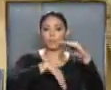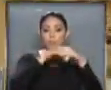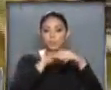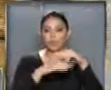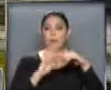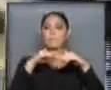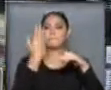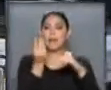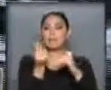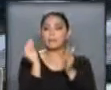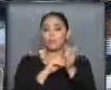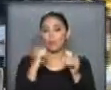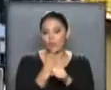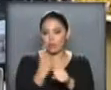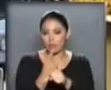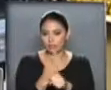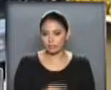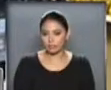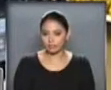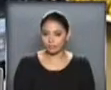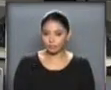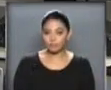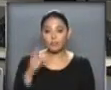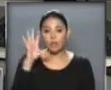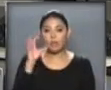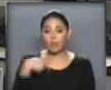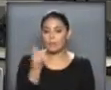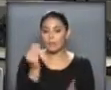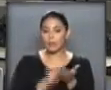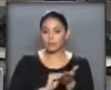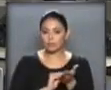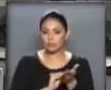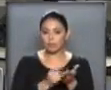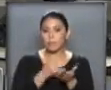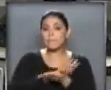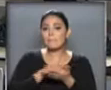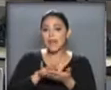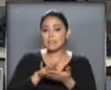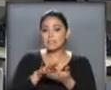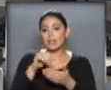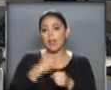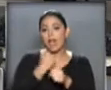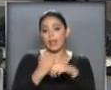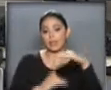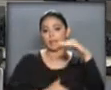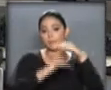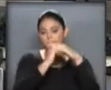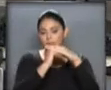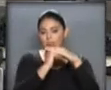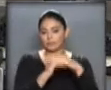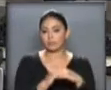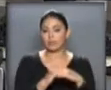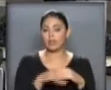los precios de los productos en góndolas. No nos olvidemos que estos precios que tienen son un precio piso y un precio techo, porque no nos olvidemos que una boca de